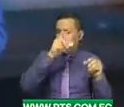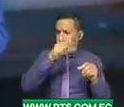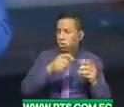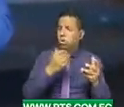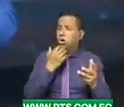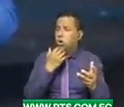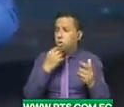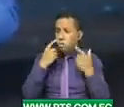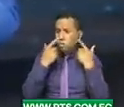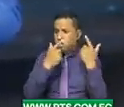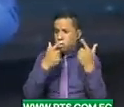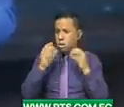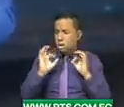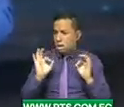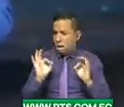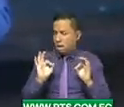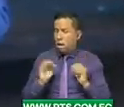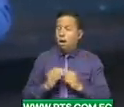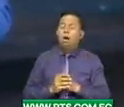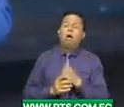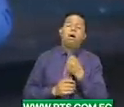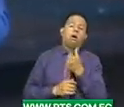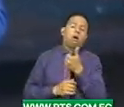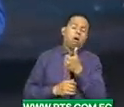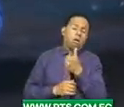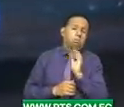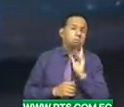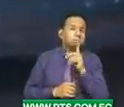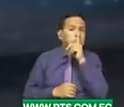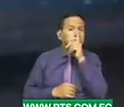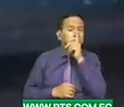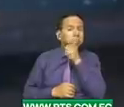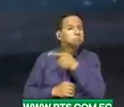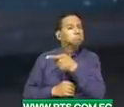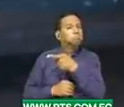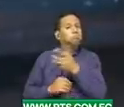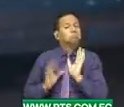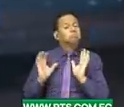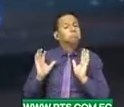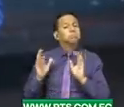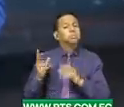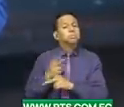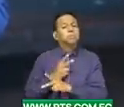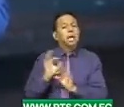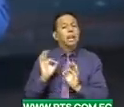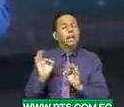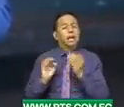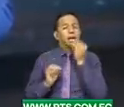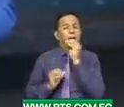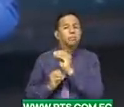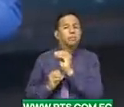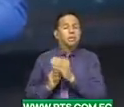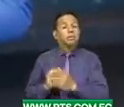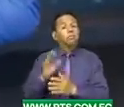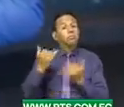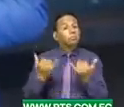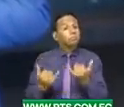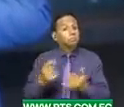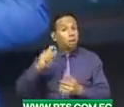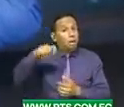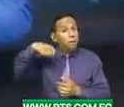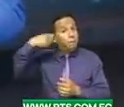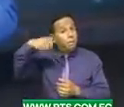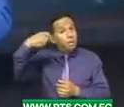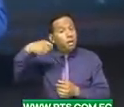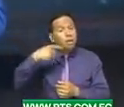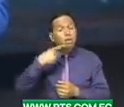en las calles aledañas para un traslado de un pp l de alta peligrosidad las imágenes que les vamos a mostrar en ese instante